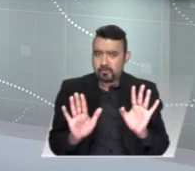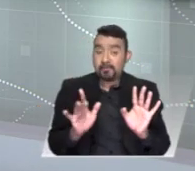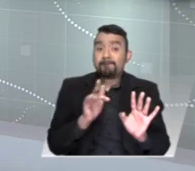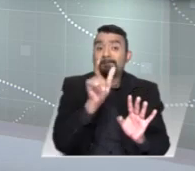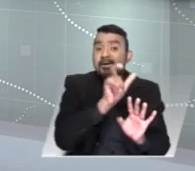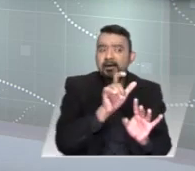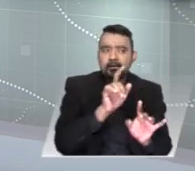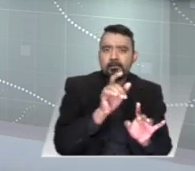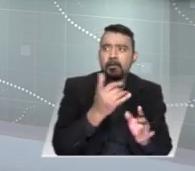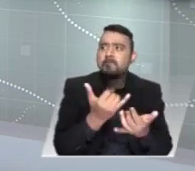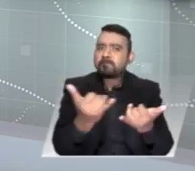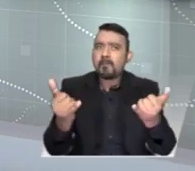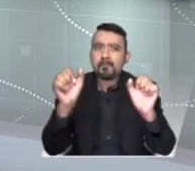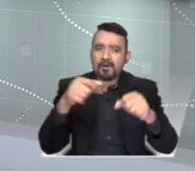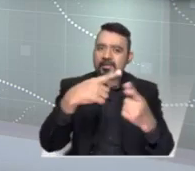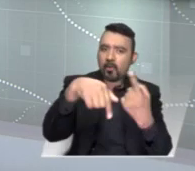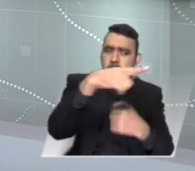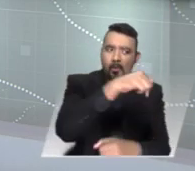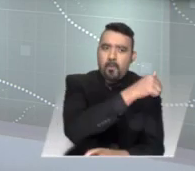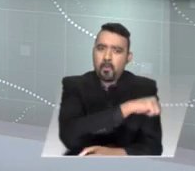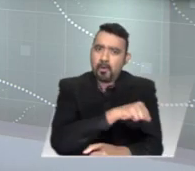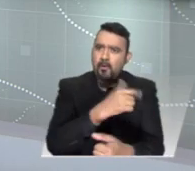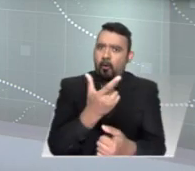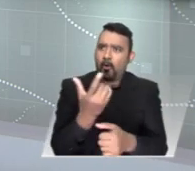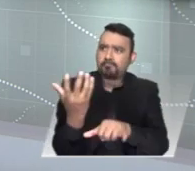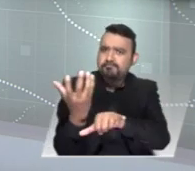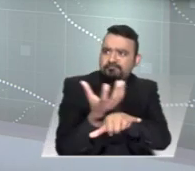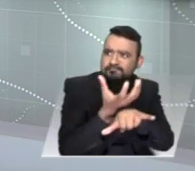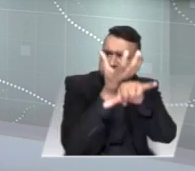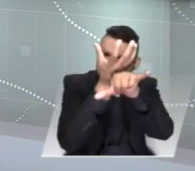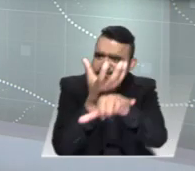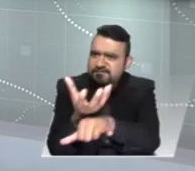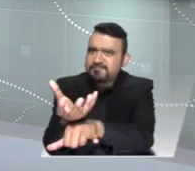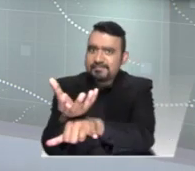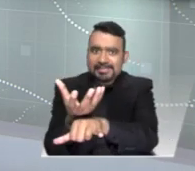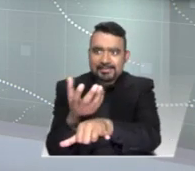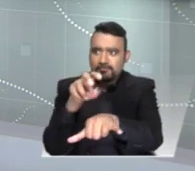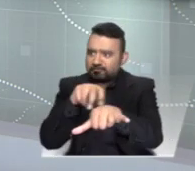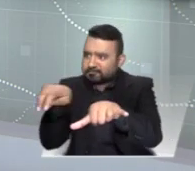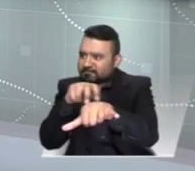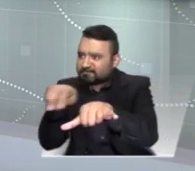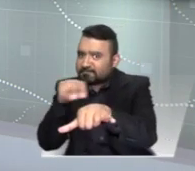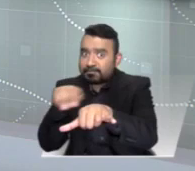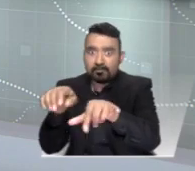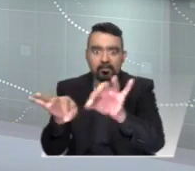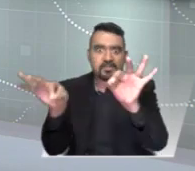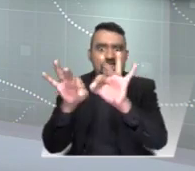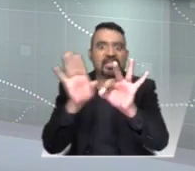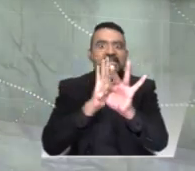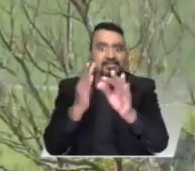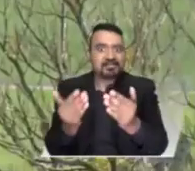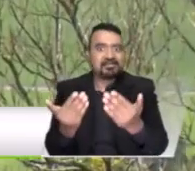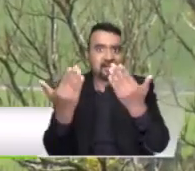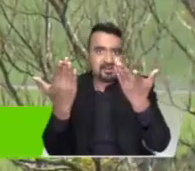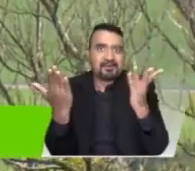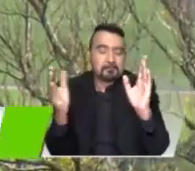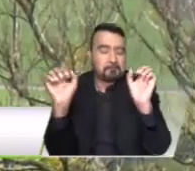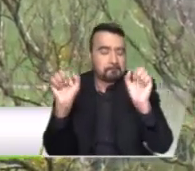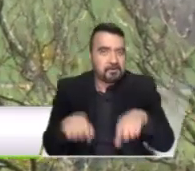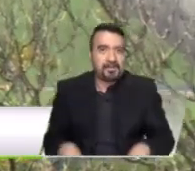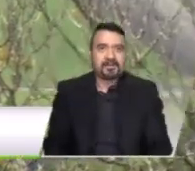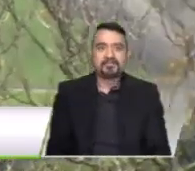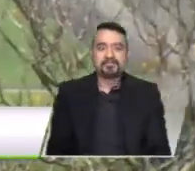regiones. Vías, turismo y comercio serían algunas de las principales áreas a desarrollar.